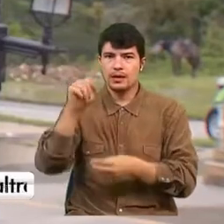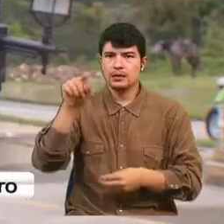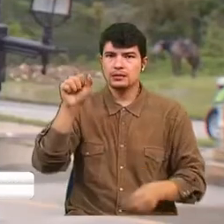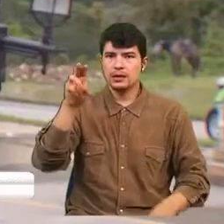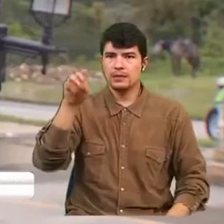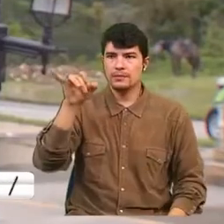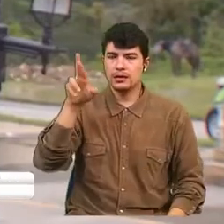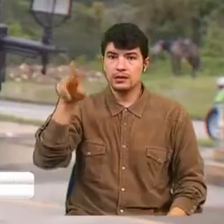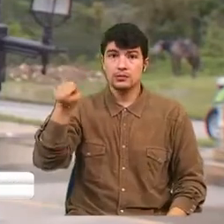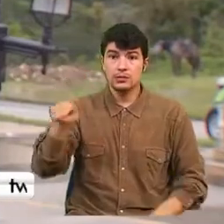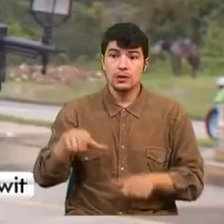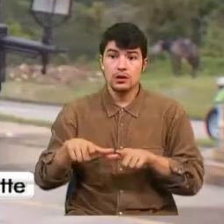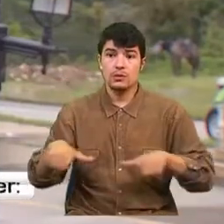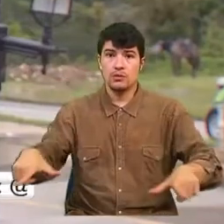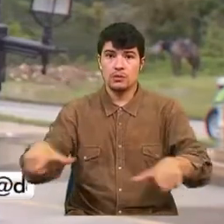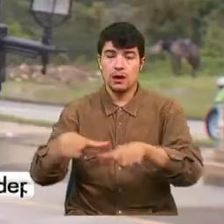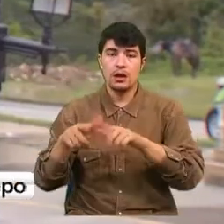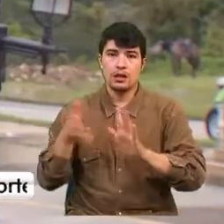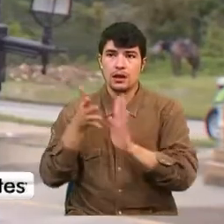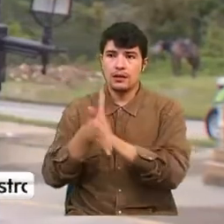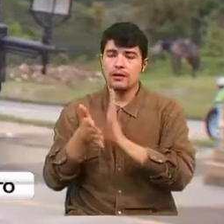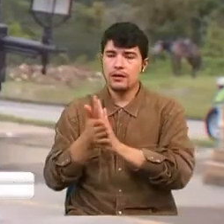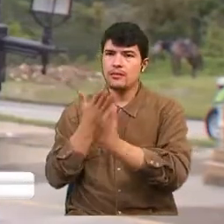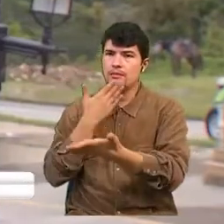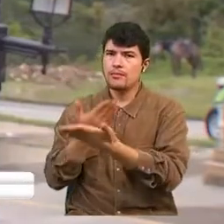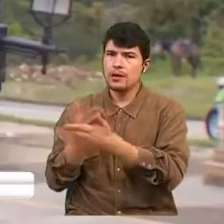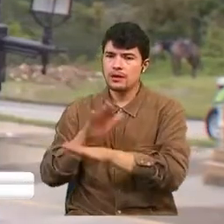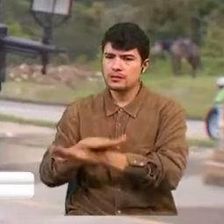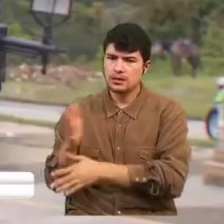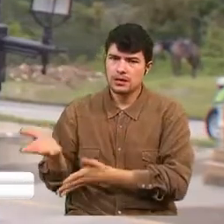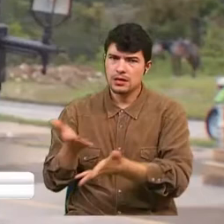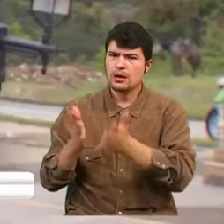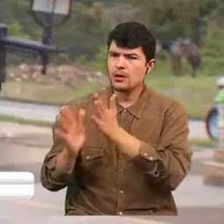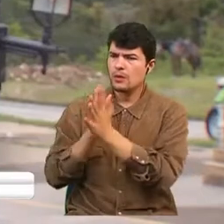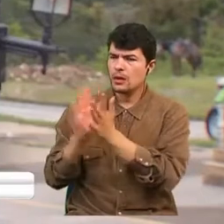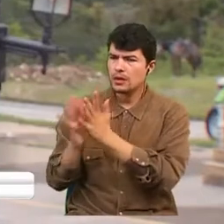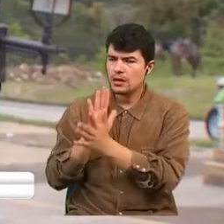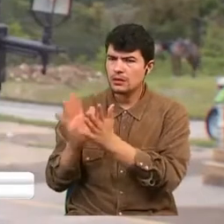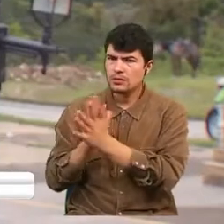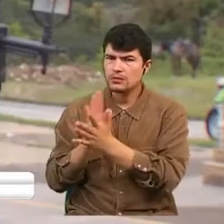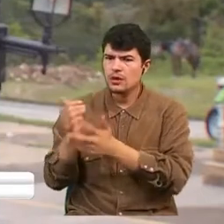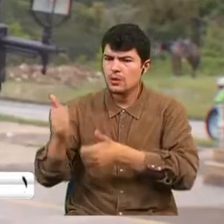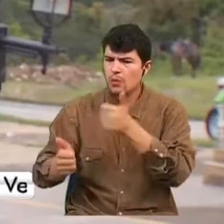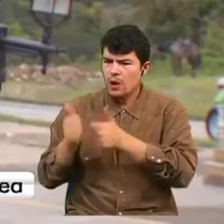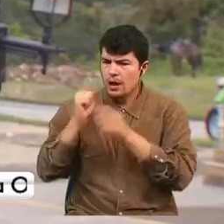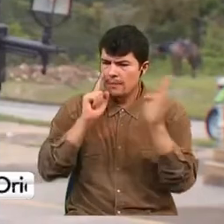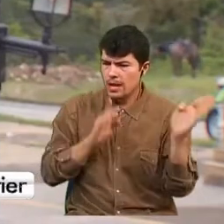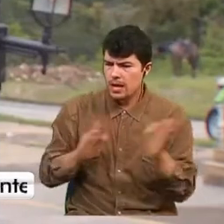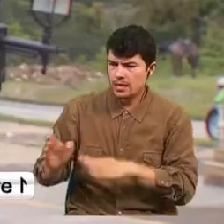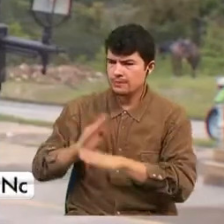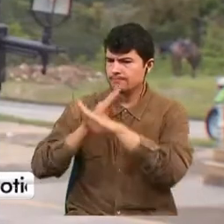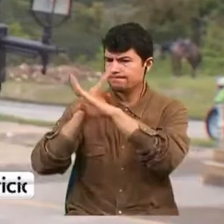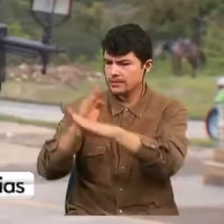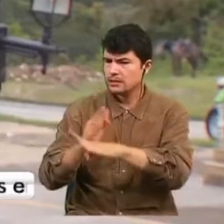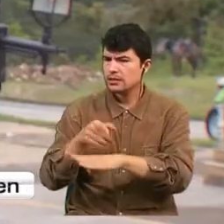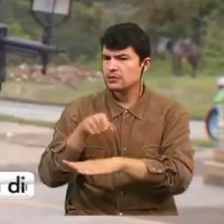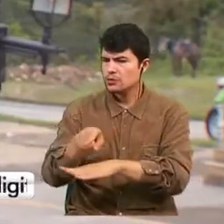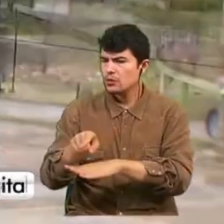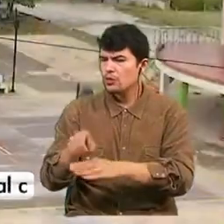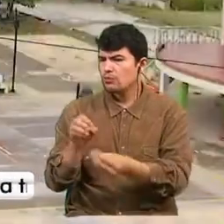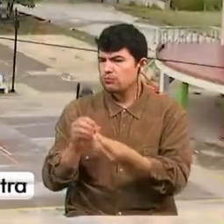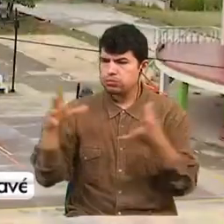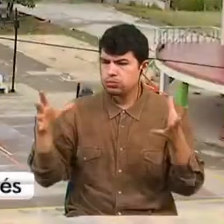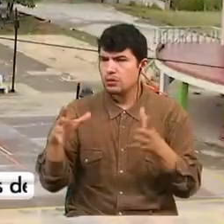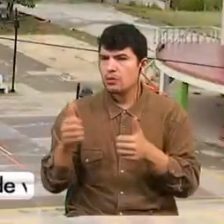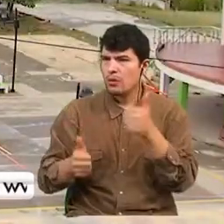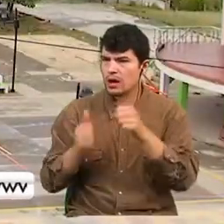desde el lugar de la información. Samir, muy buenas tardes, cuéntenos acerca de estas medidas de contingencia de las autoridades con respecto a estos